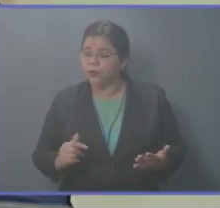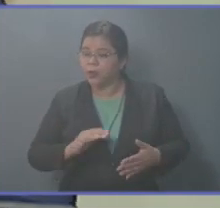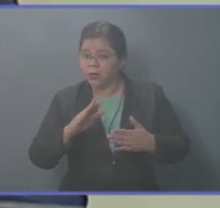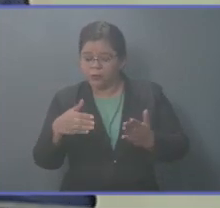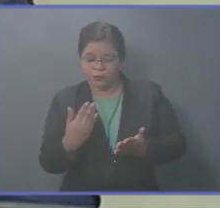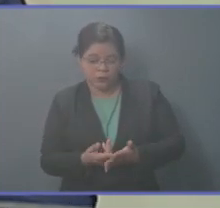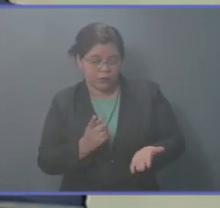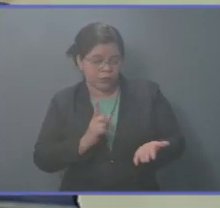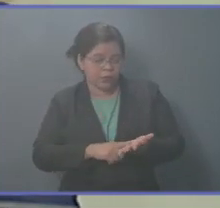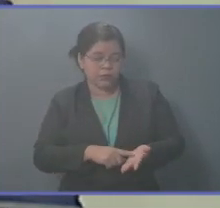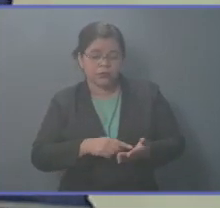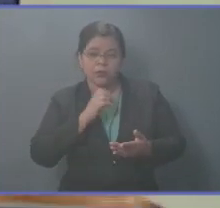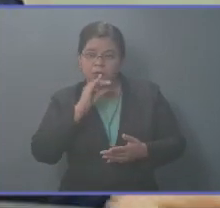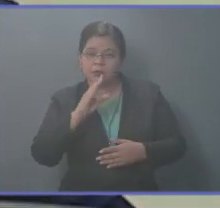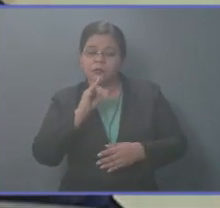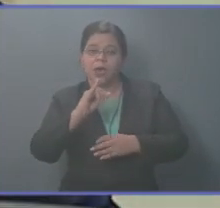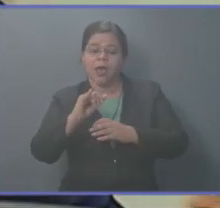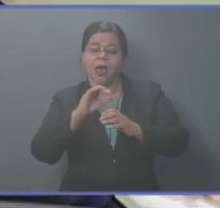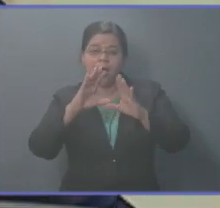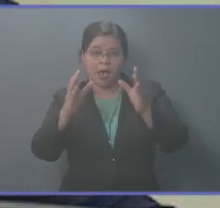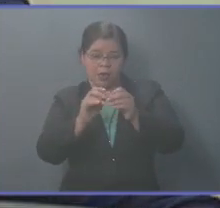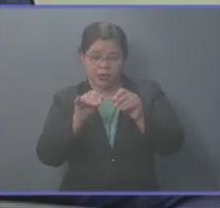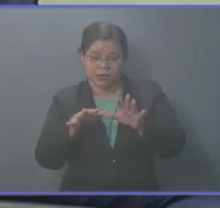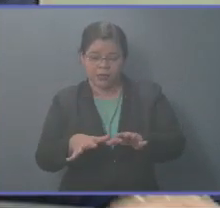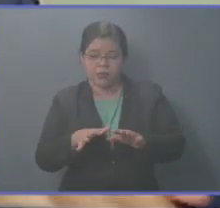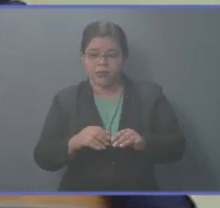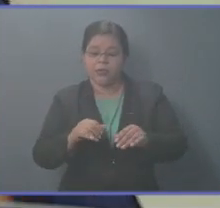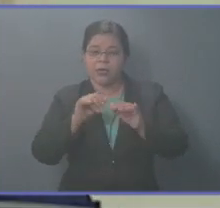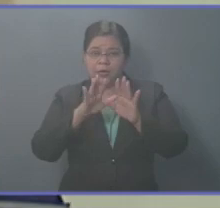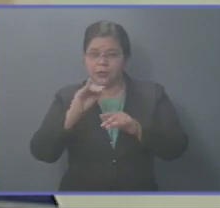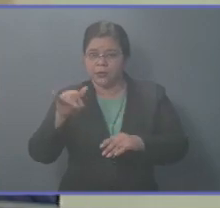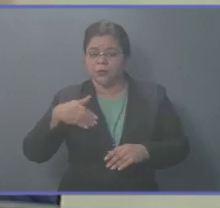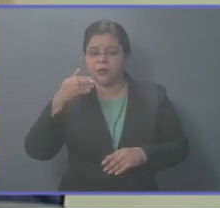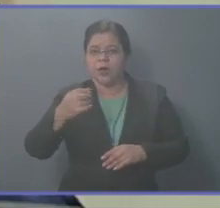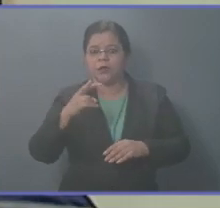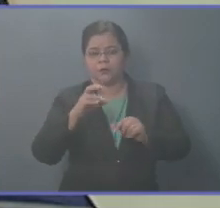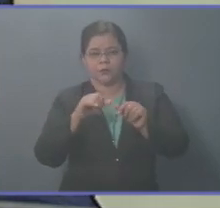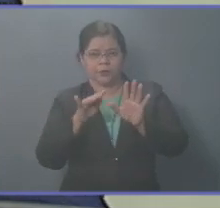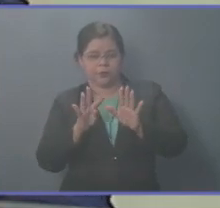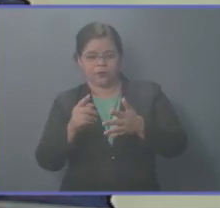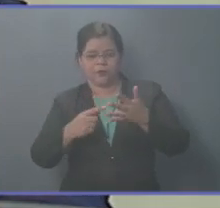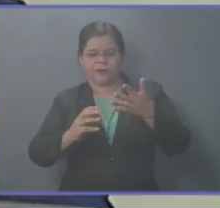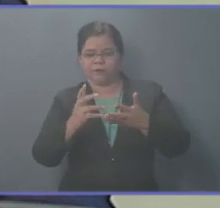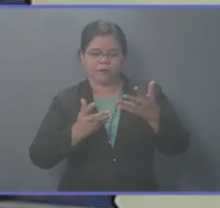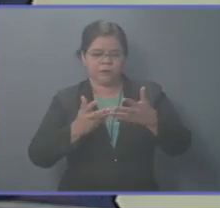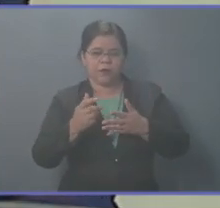se refieren al Internet, sentencia de 10 de junio de 2019, inconstitucionalidad